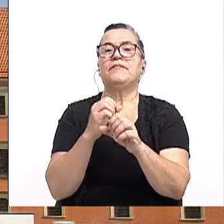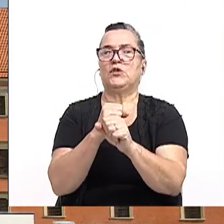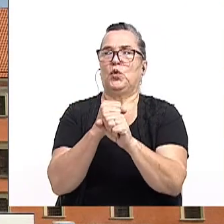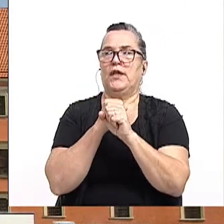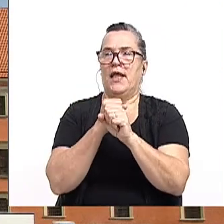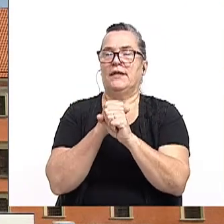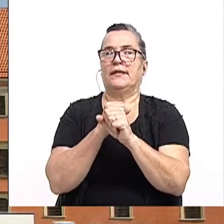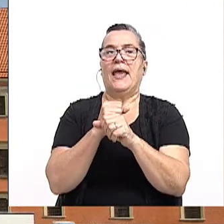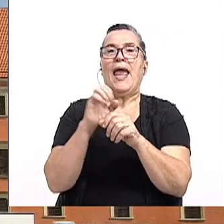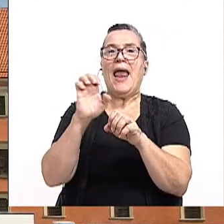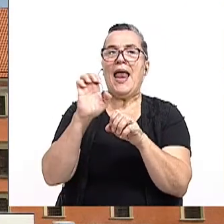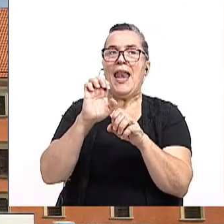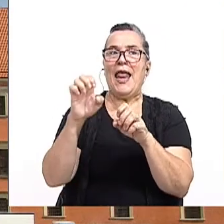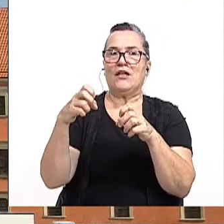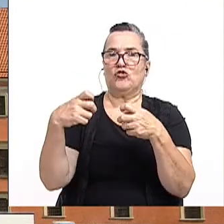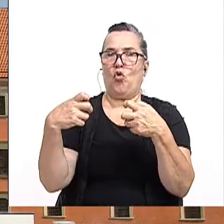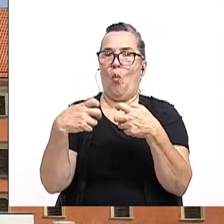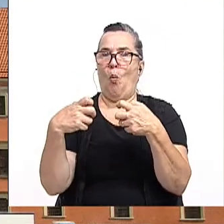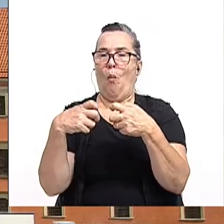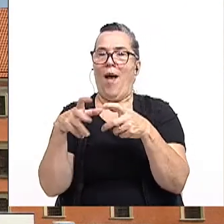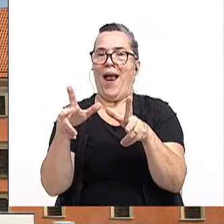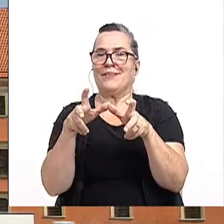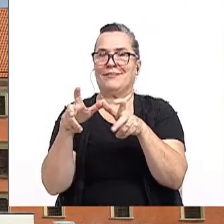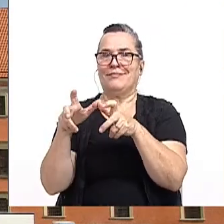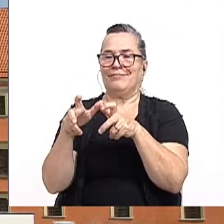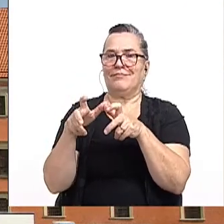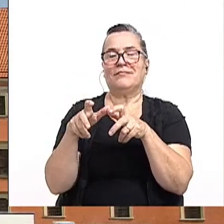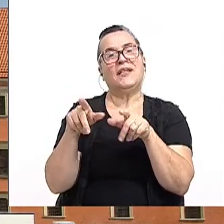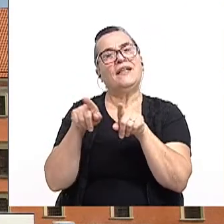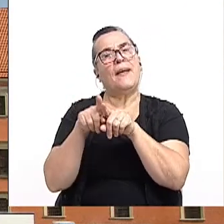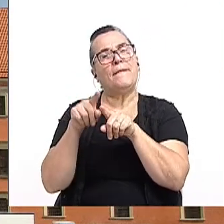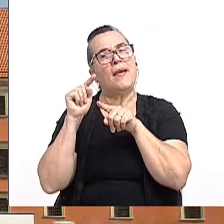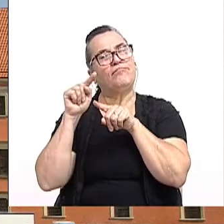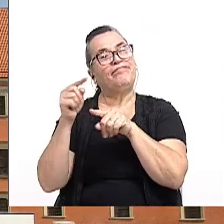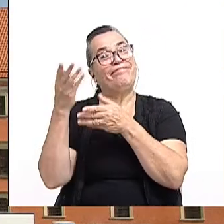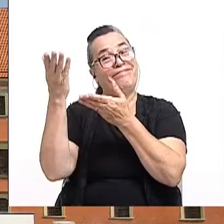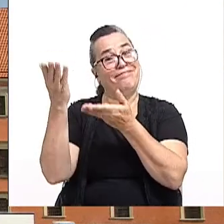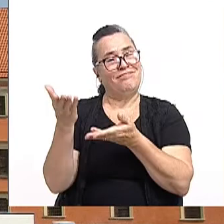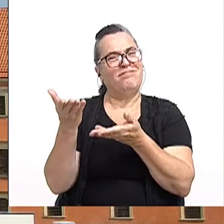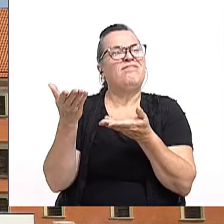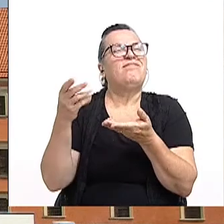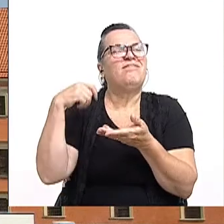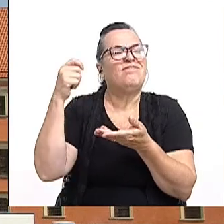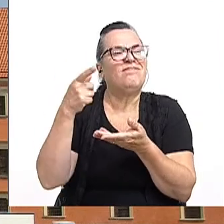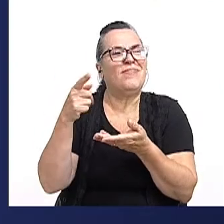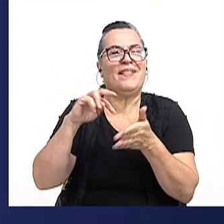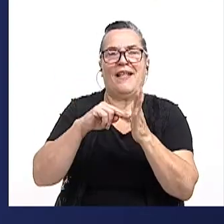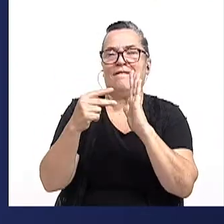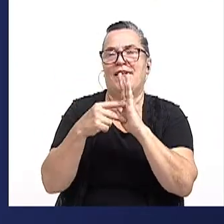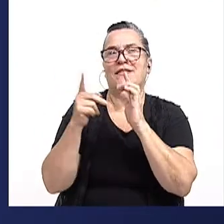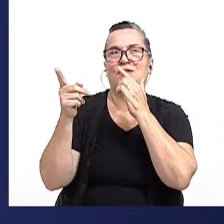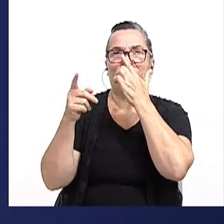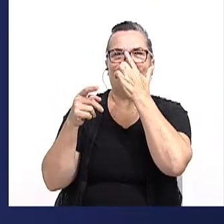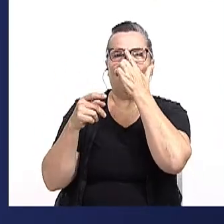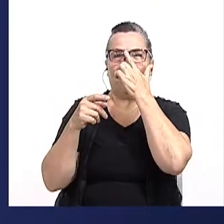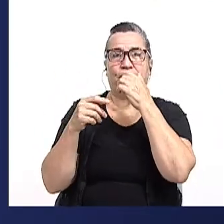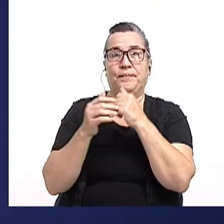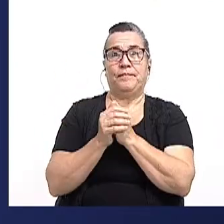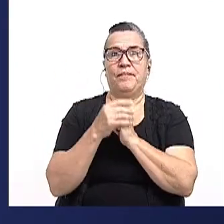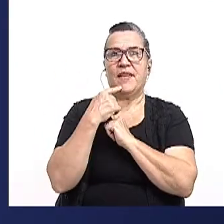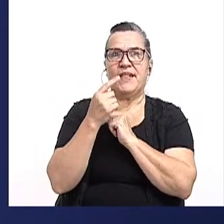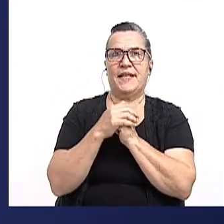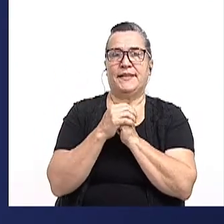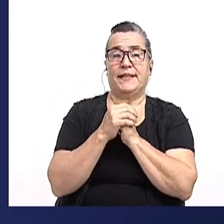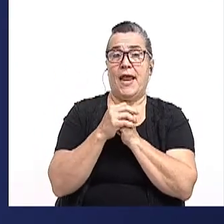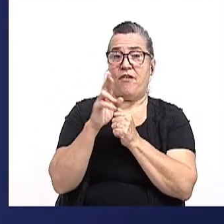radiación electromagnética y vamos a conocer por medio de la presentación la definición. Dice